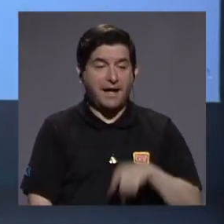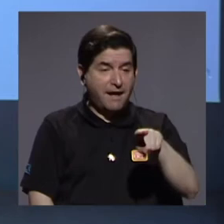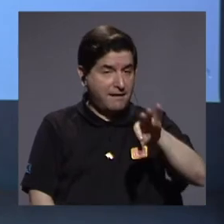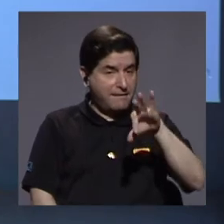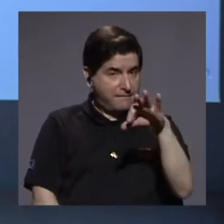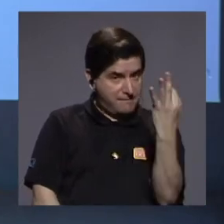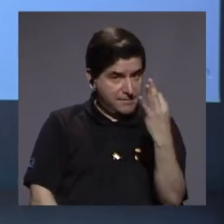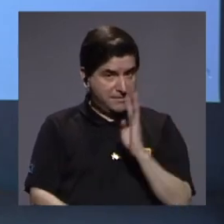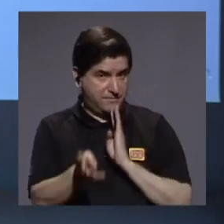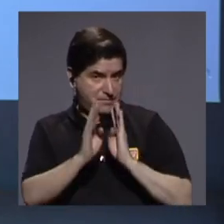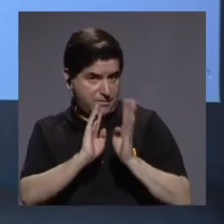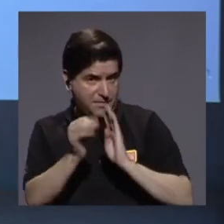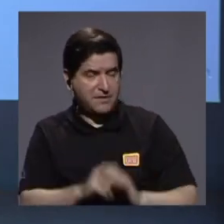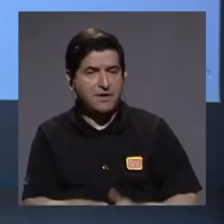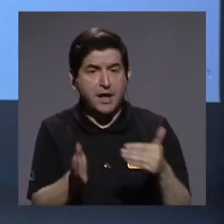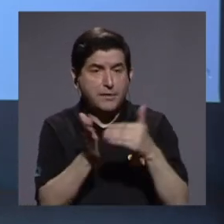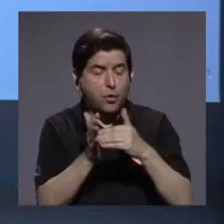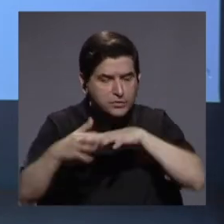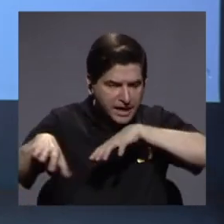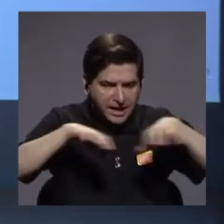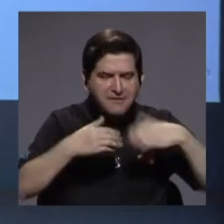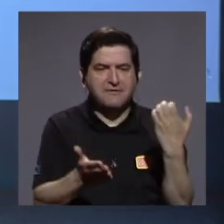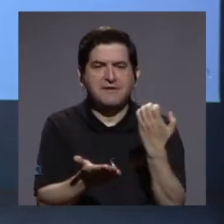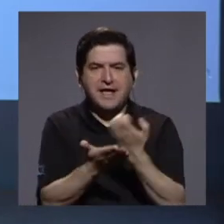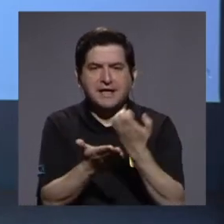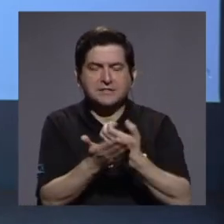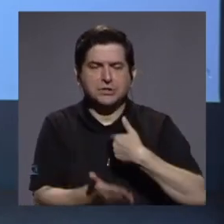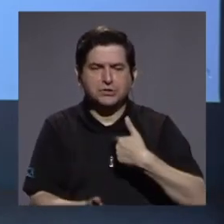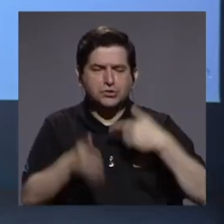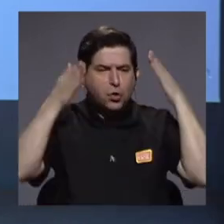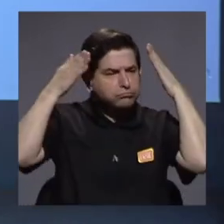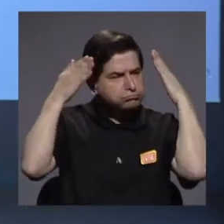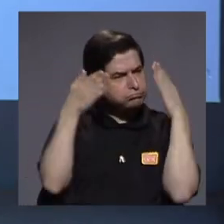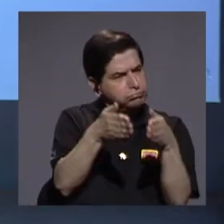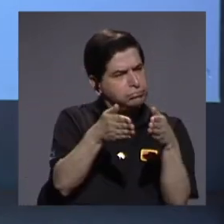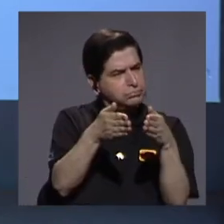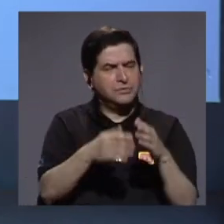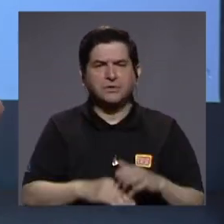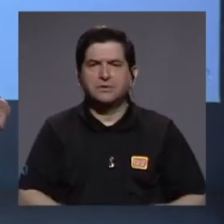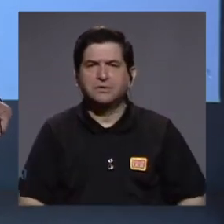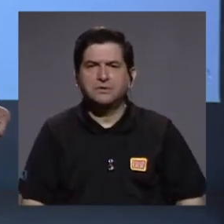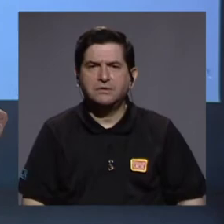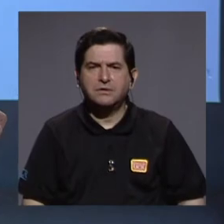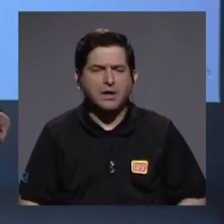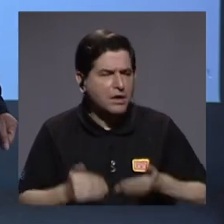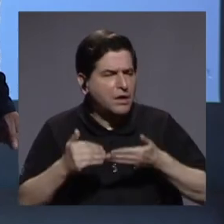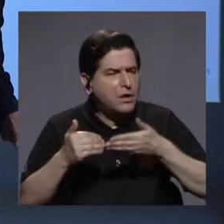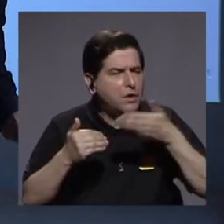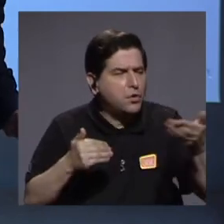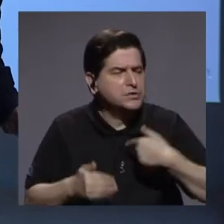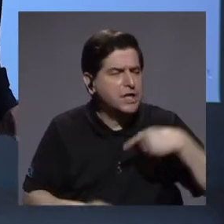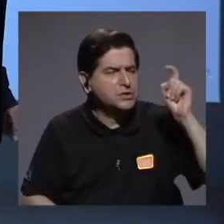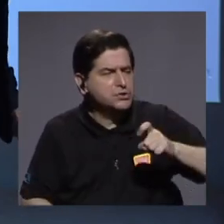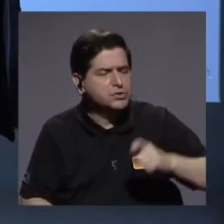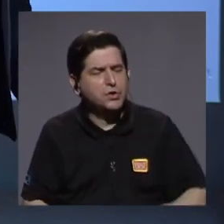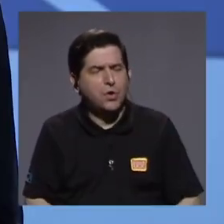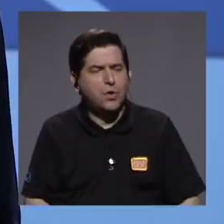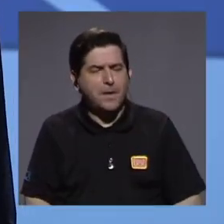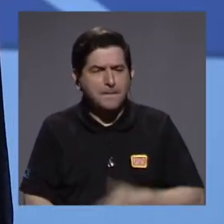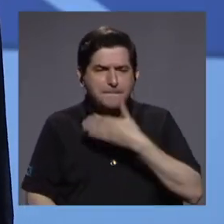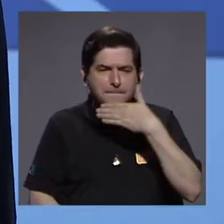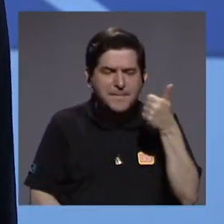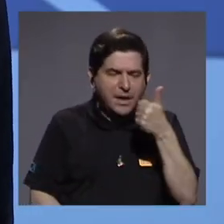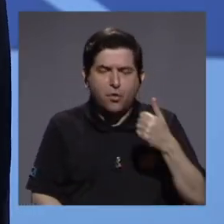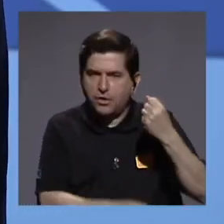para poder hablar de la reactivación económica yo tengo que fijarme en qué aspectos debo mejorar a nivel de trabajo o